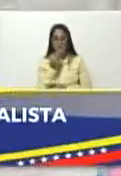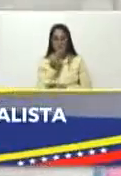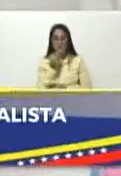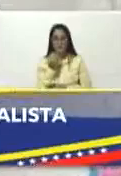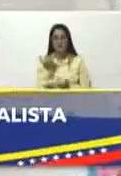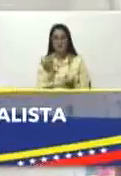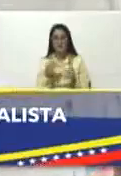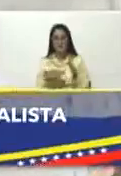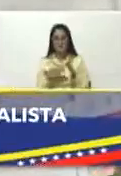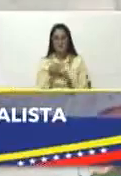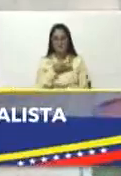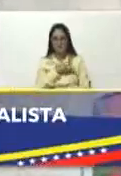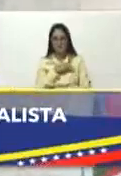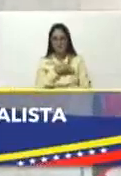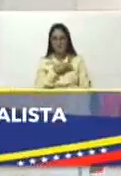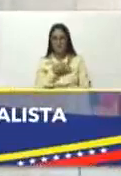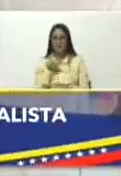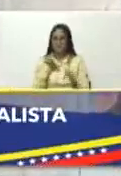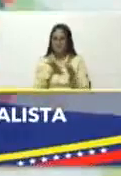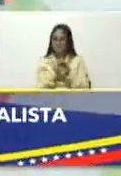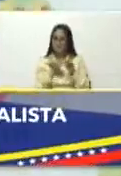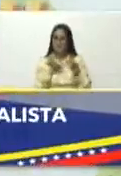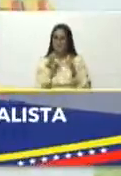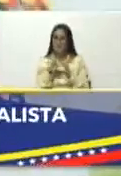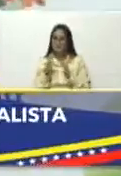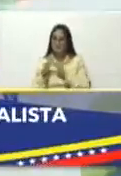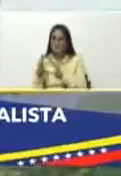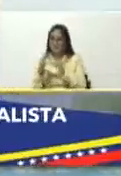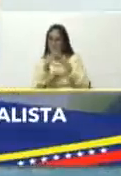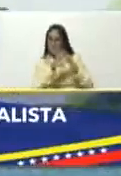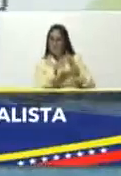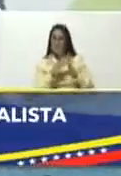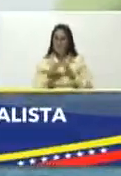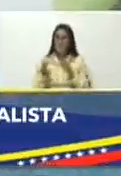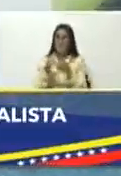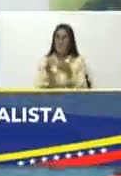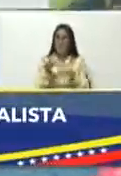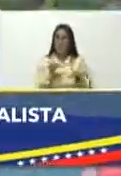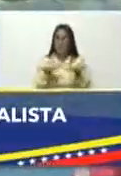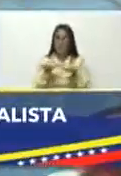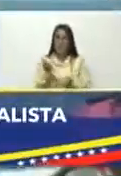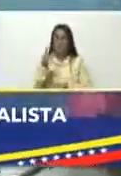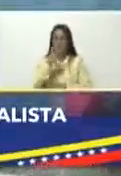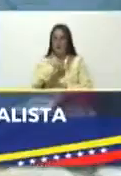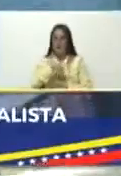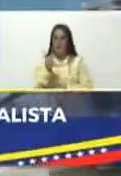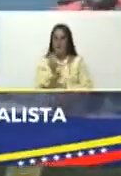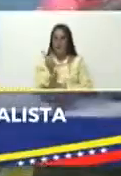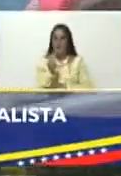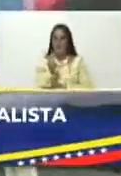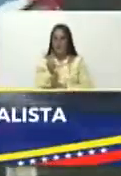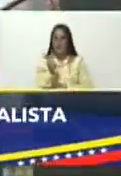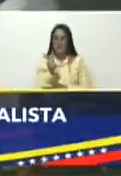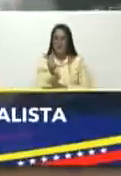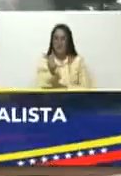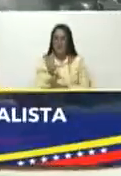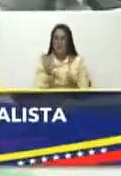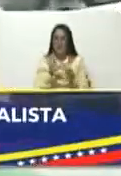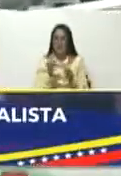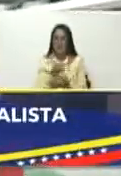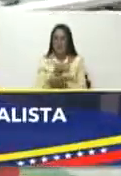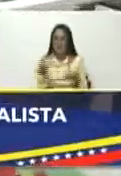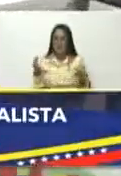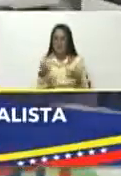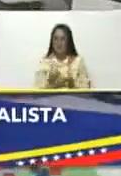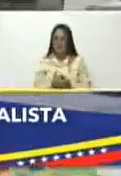de Misiones, ha hecho un recorrido casa a casa con los brigadistas de Somos Venezuela, en una articulación perfecta.